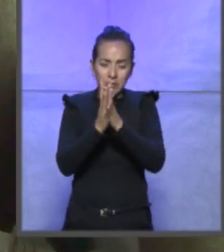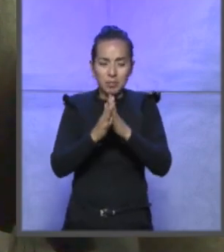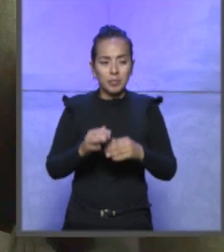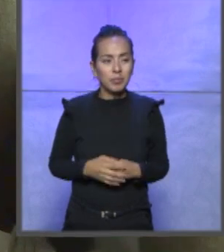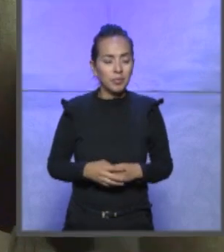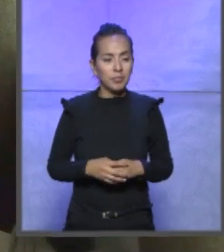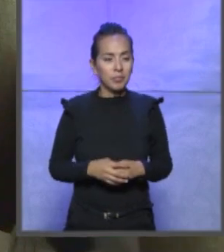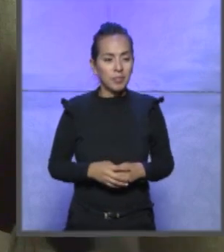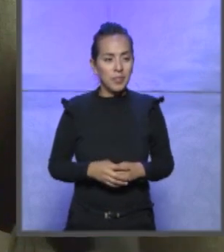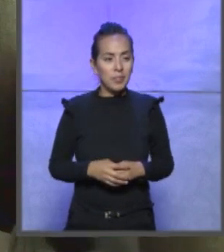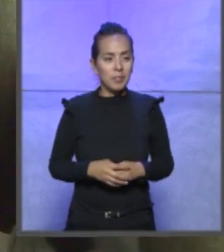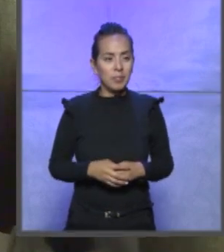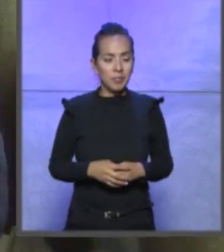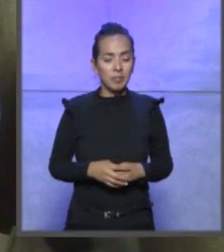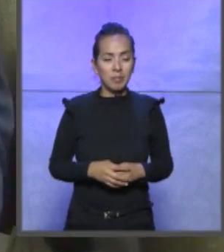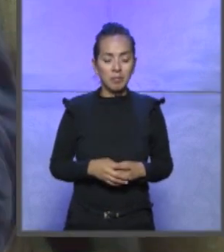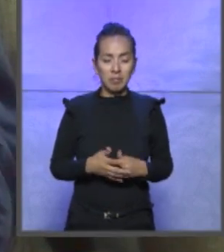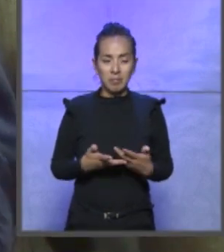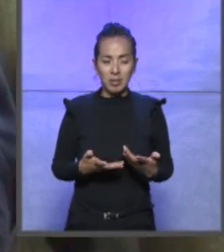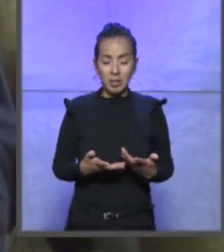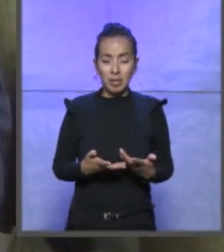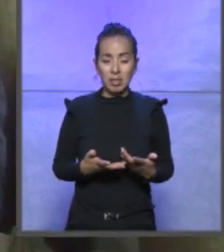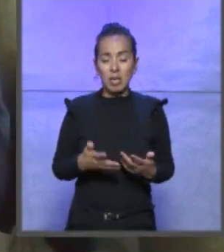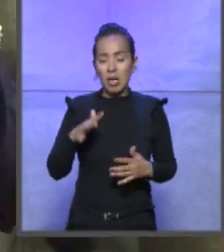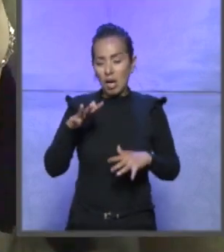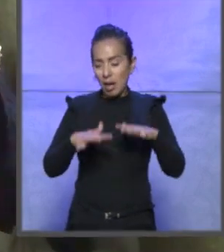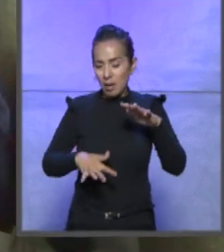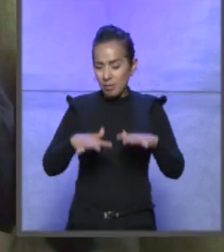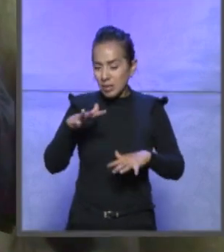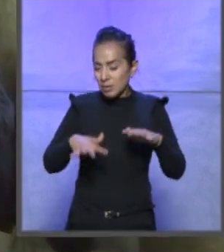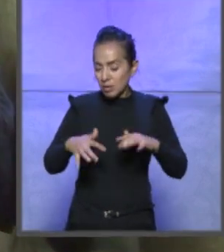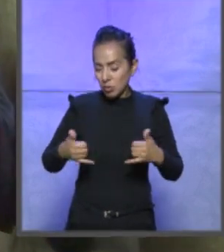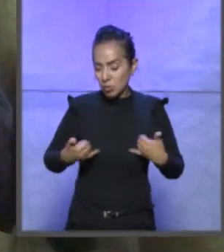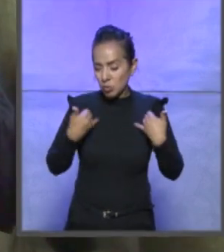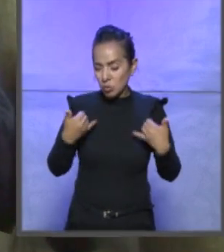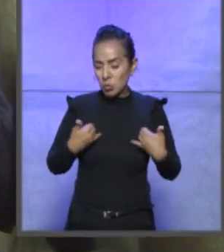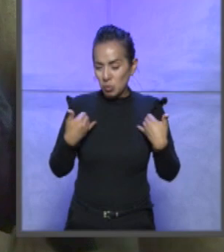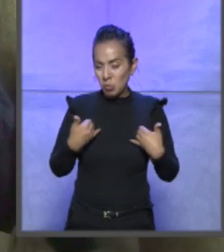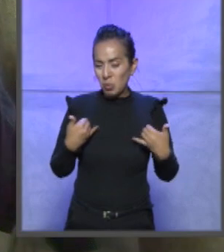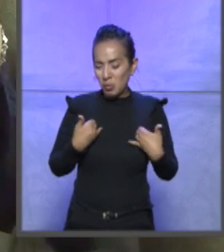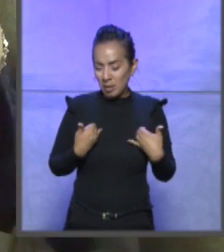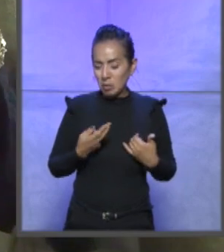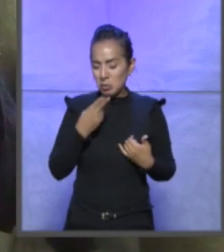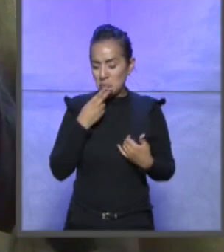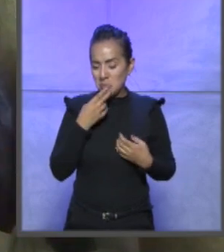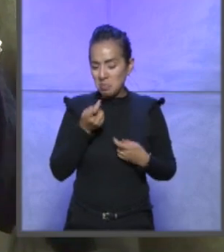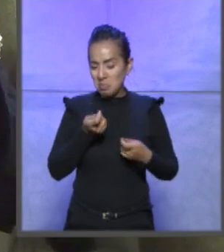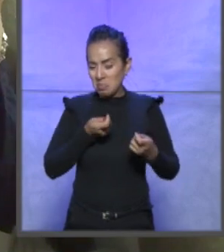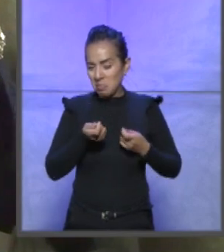que se permitan darse cuenta de que a veces los jóvenes son